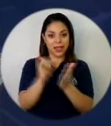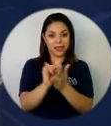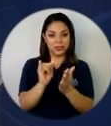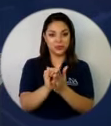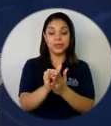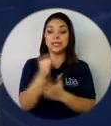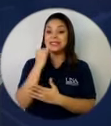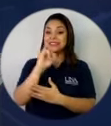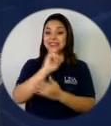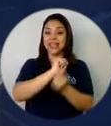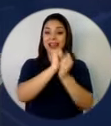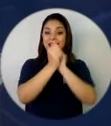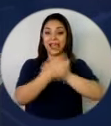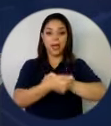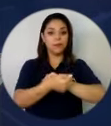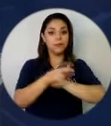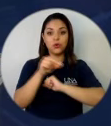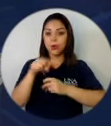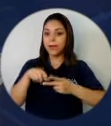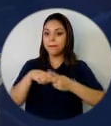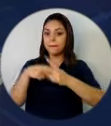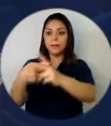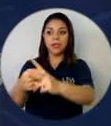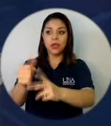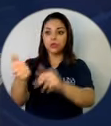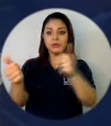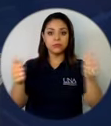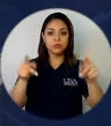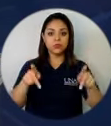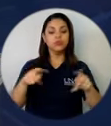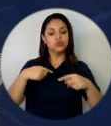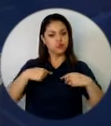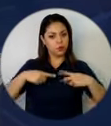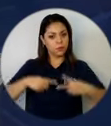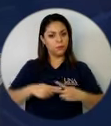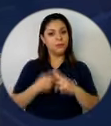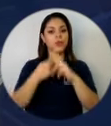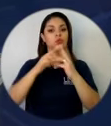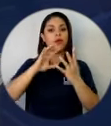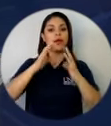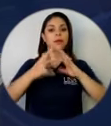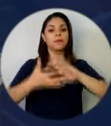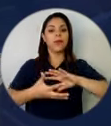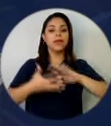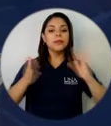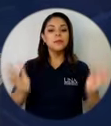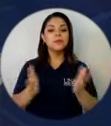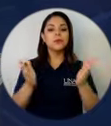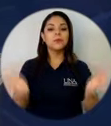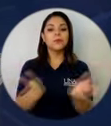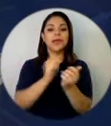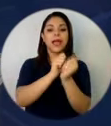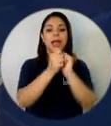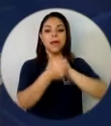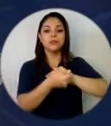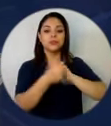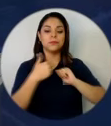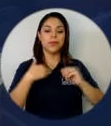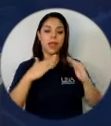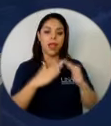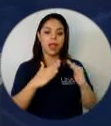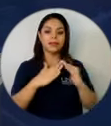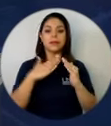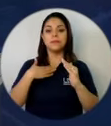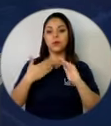¿verdad? Si el cambio no empieza en otros, pues debería empezar en nosotras y promover esos cambios en nuestros hogares,